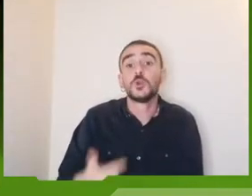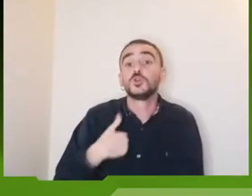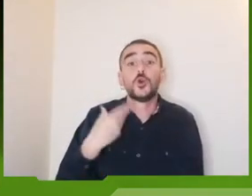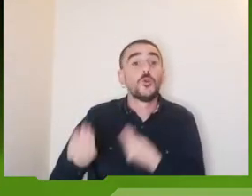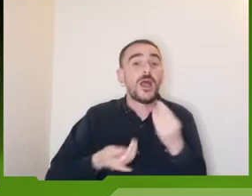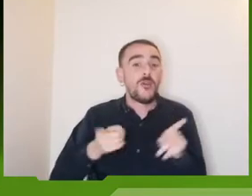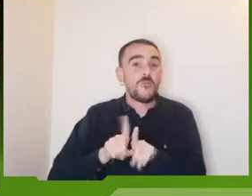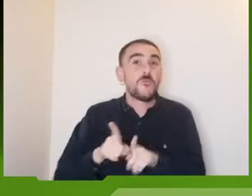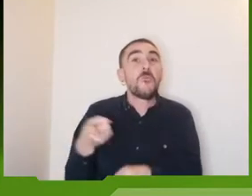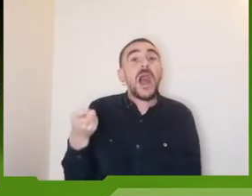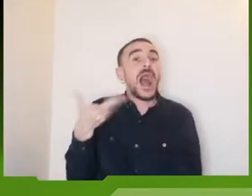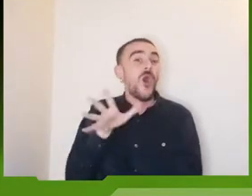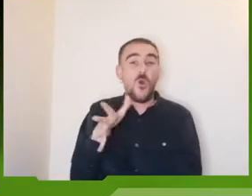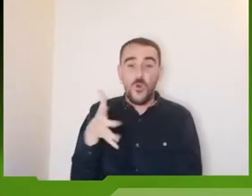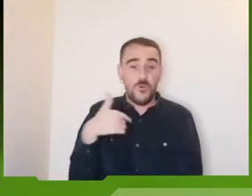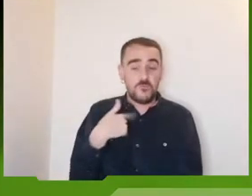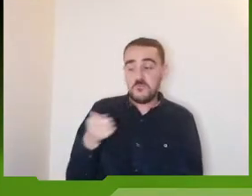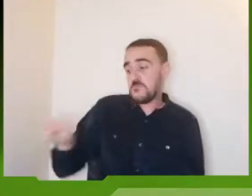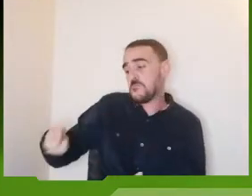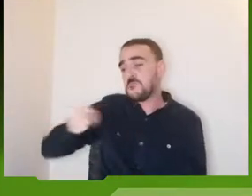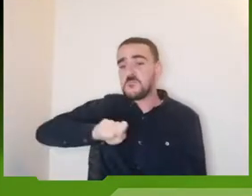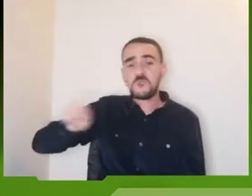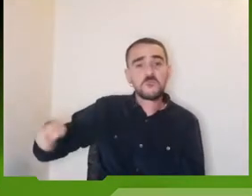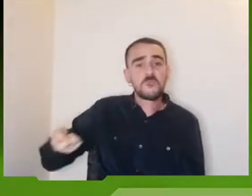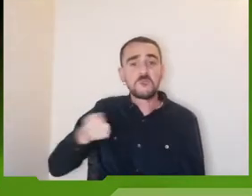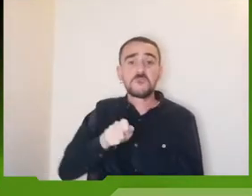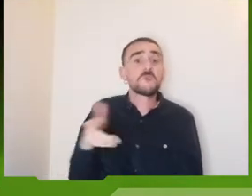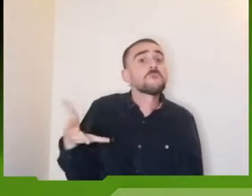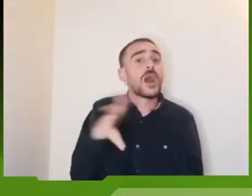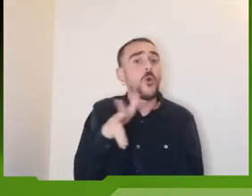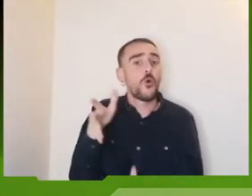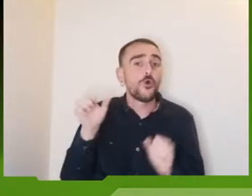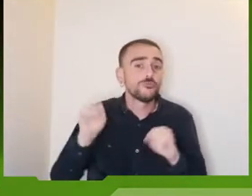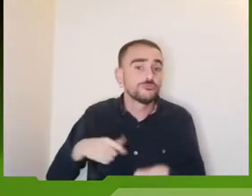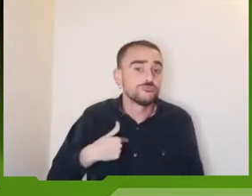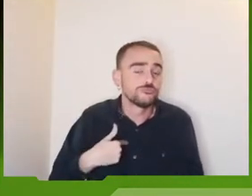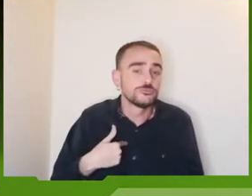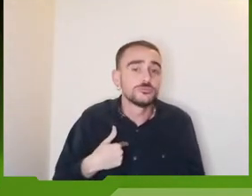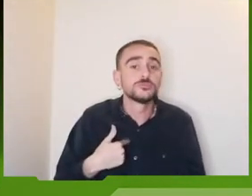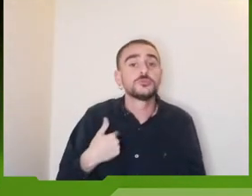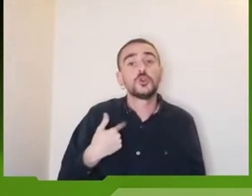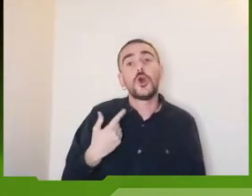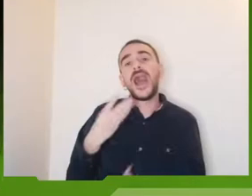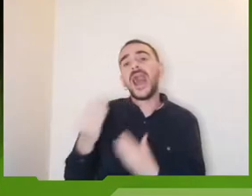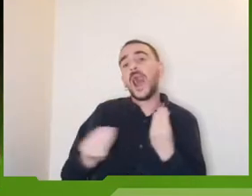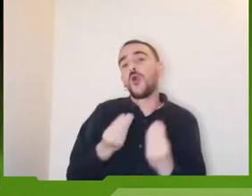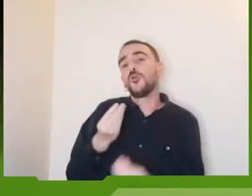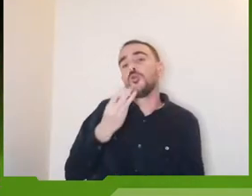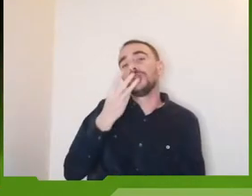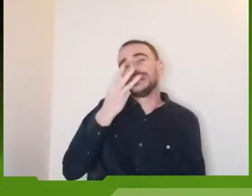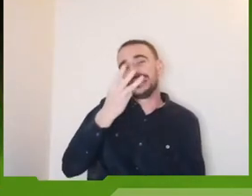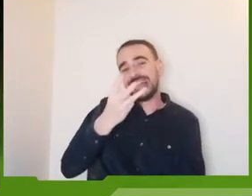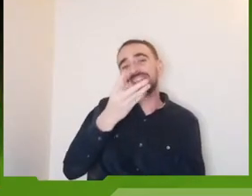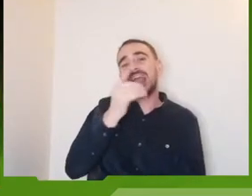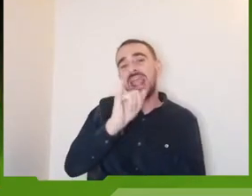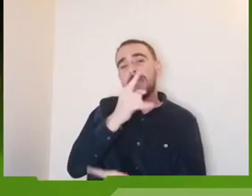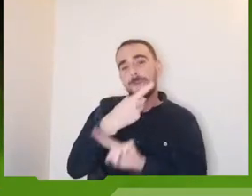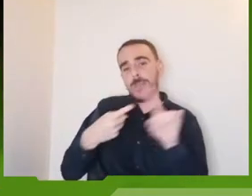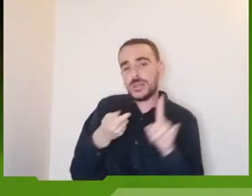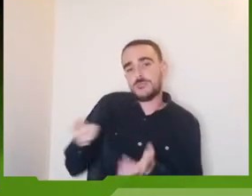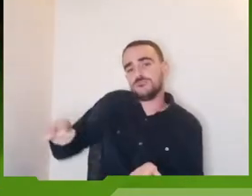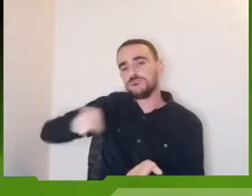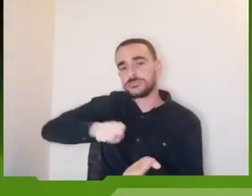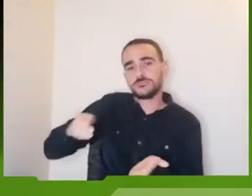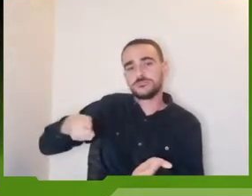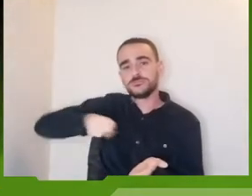siempre. Le he echado 3 cucharadas, le he hecho 3 y media, va. Si alguien